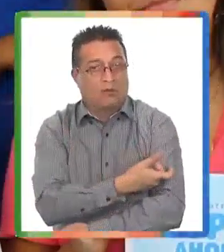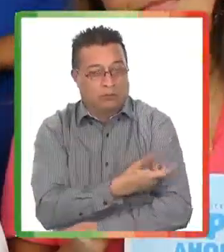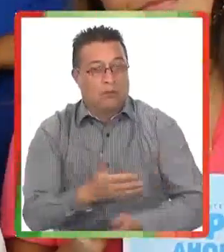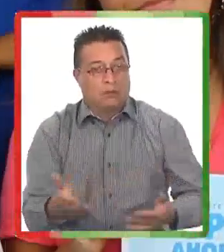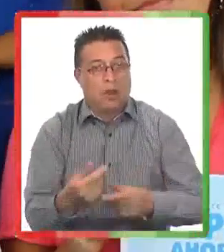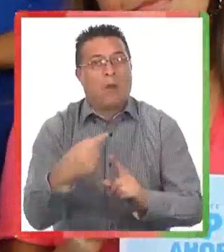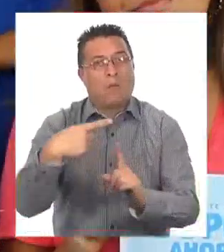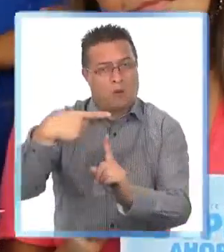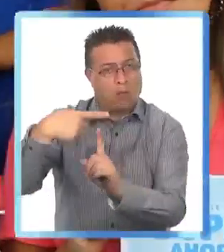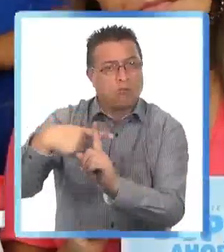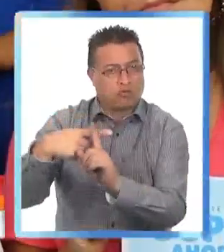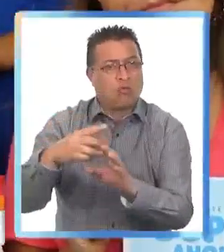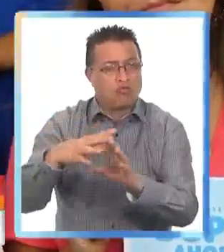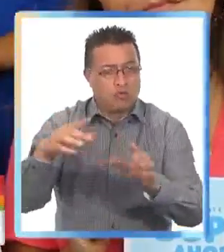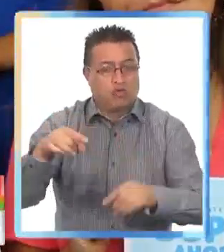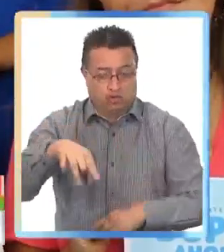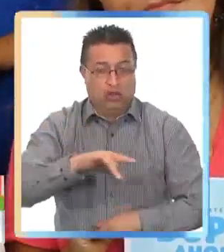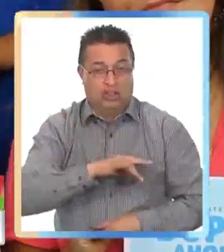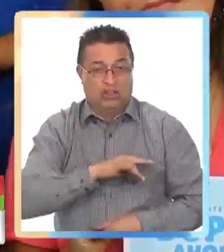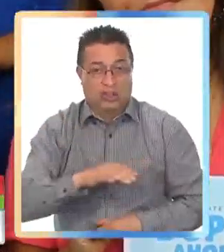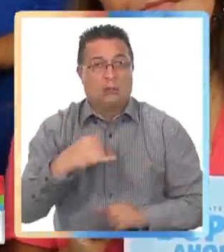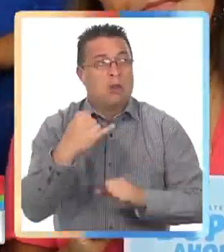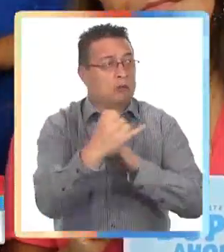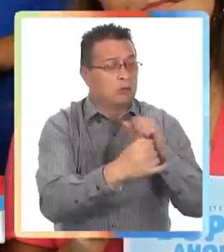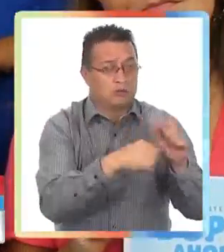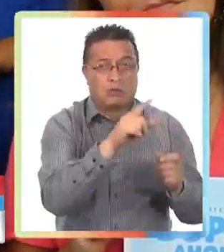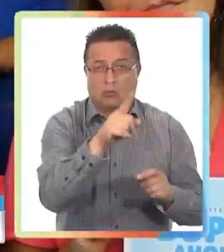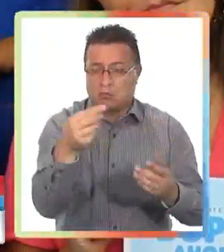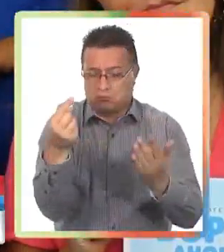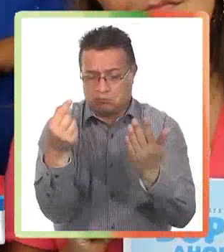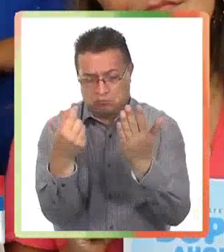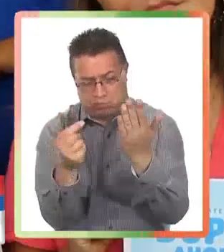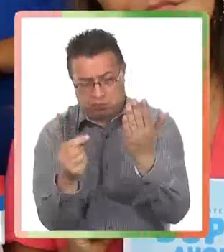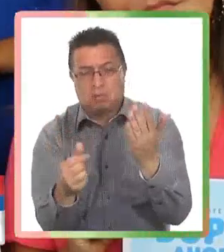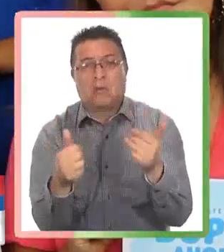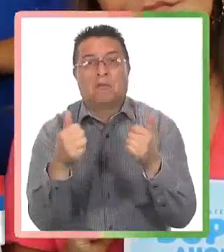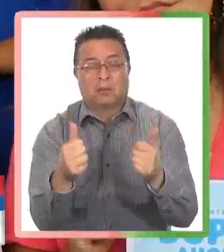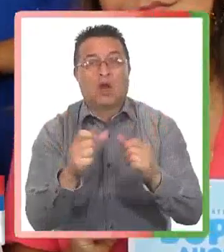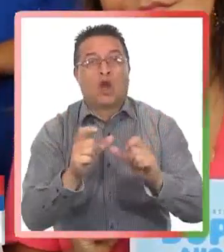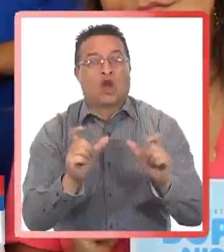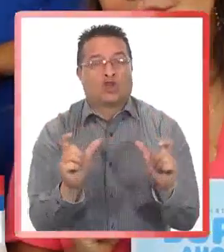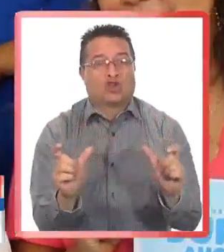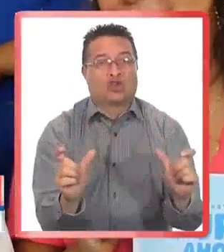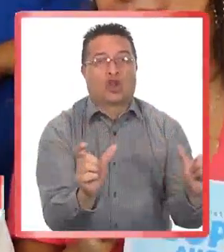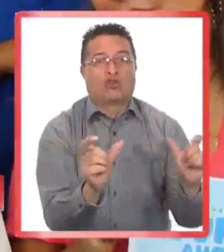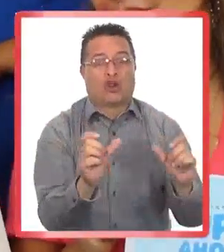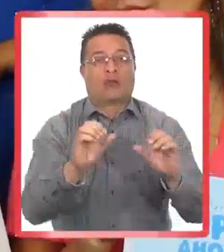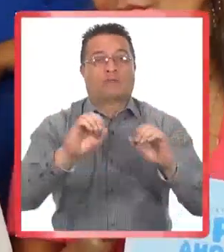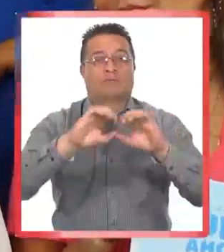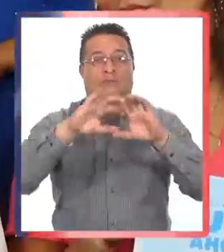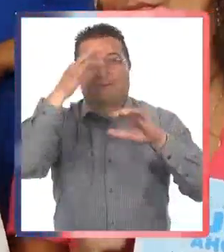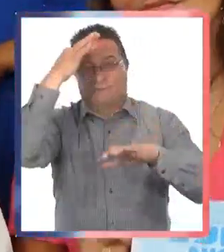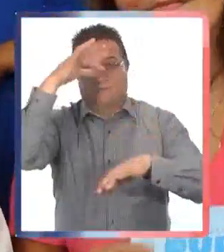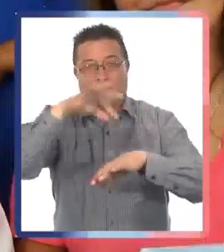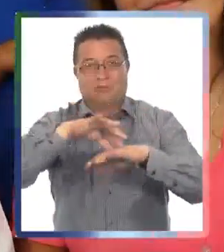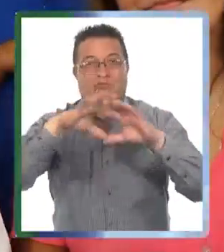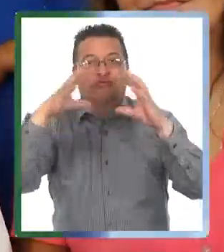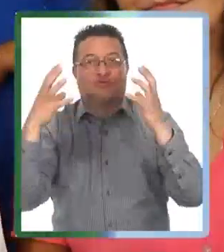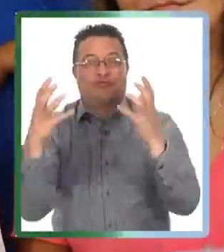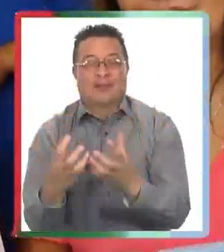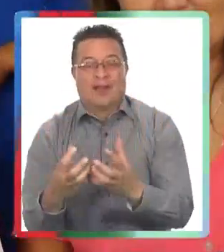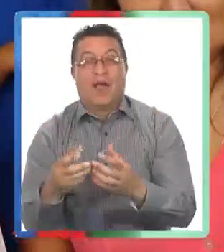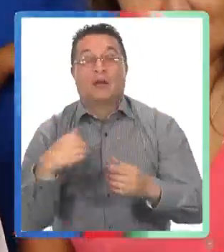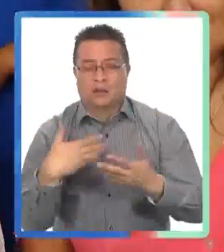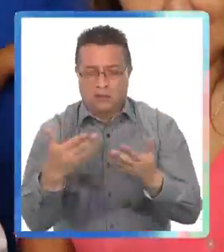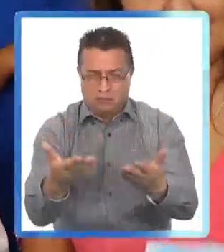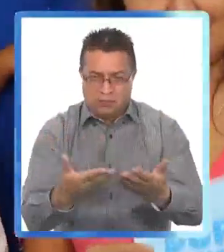que ha sido muy exitosa no solamente en nuestro país, sino que a nivel internacional y que nos ha permitido controlar la pandemia. Por lo tanto, la invitación